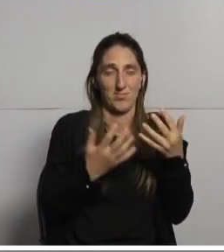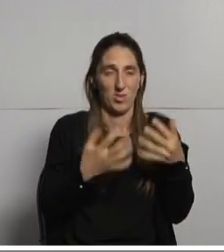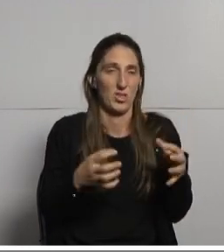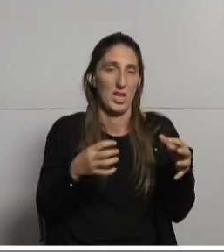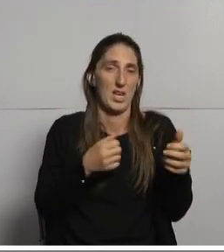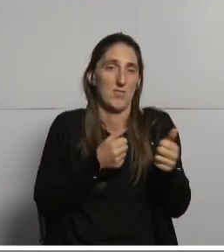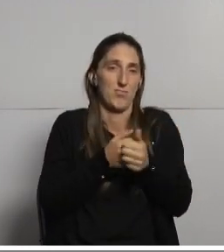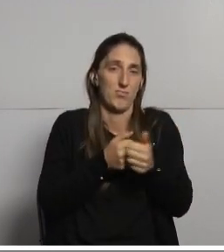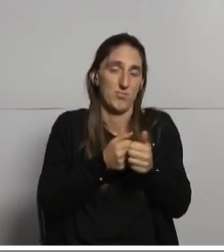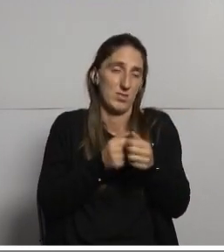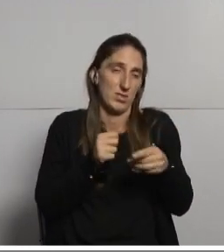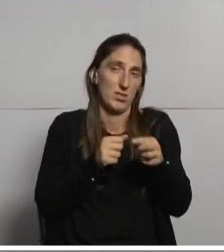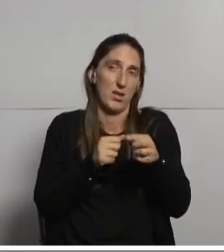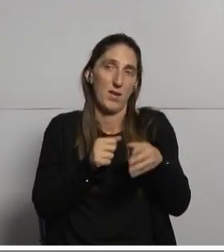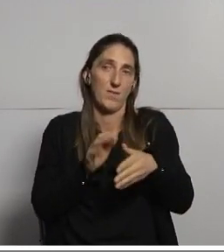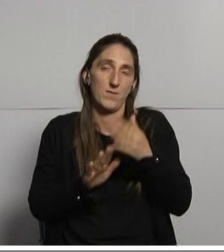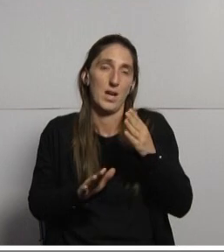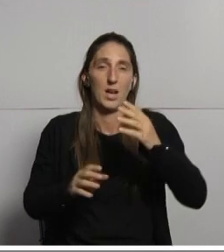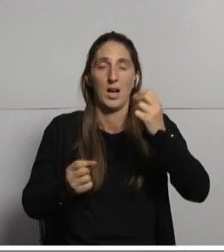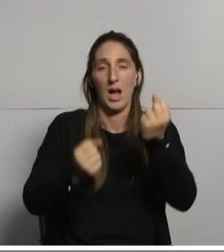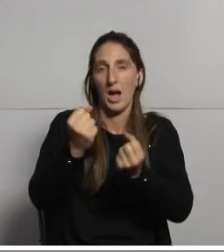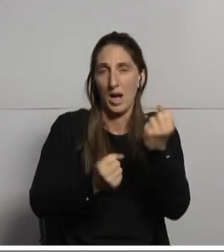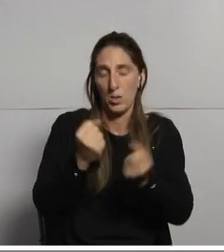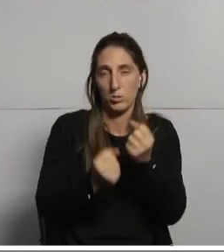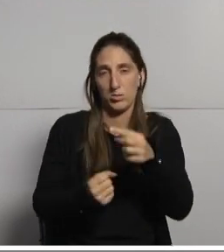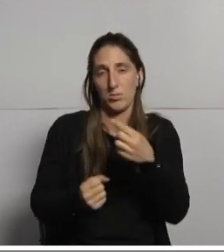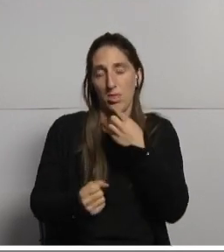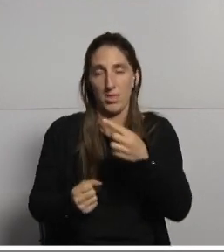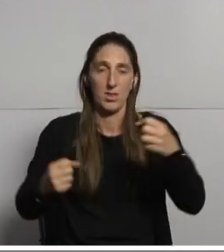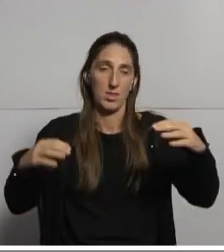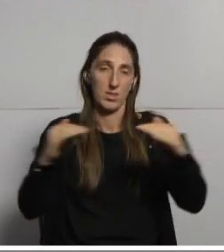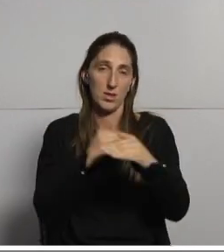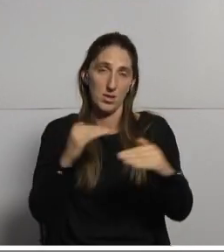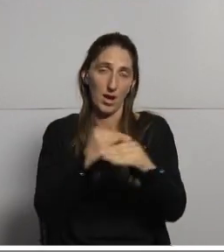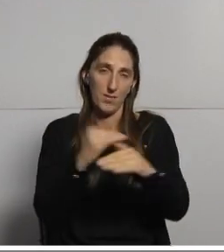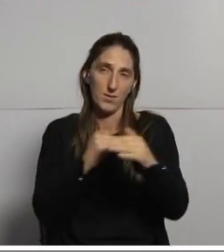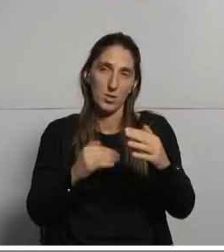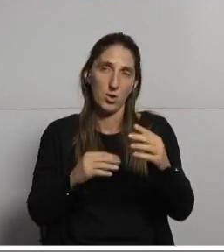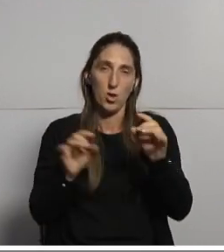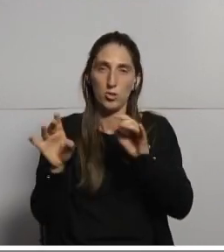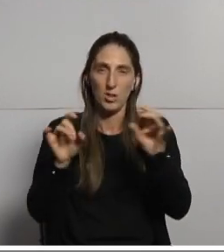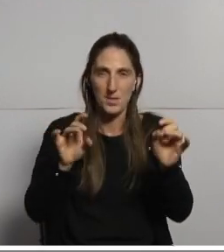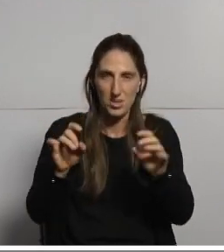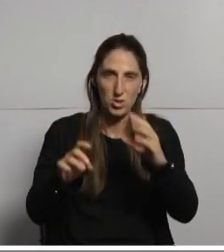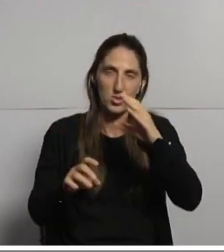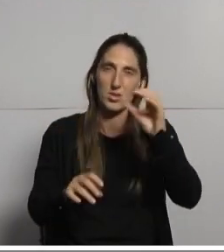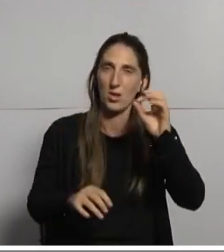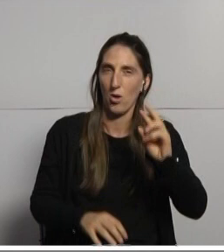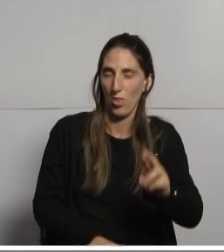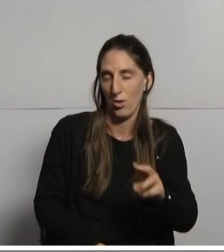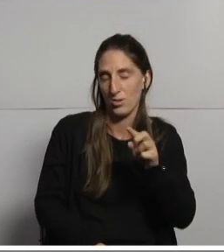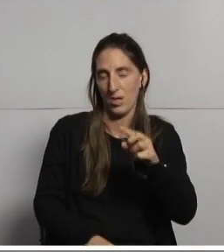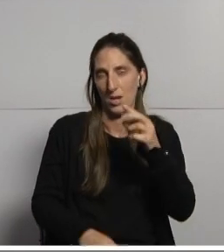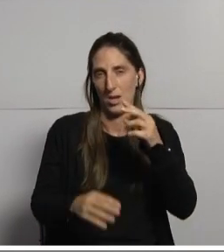quizás usa más su auto, eso implica tráfico, emisiones de CO2 y un montón de complicaciones a los que hay que